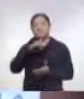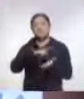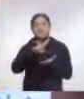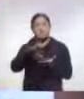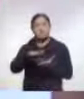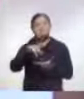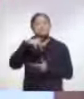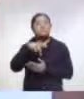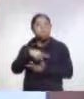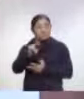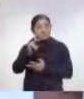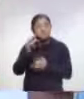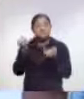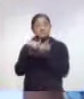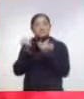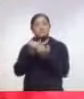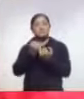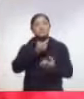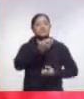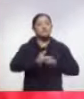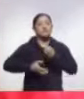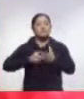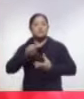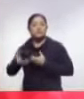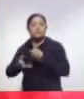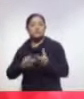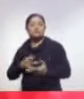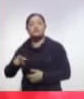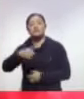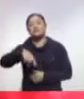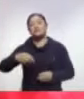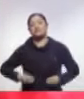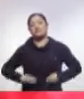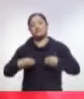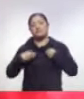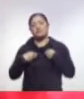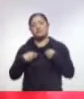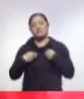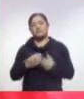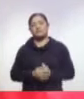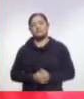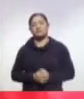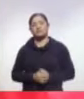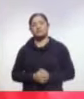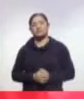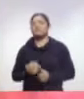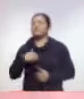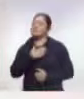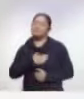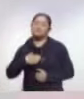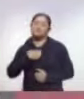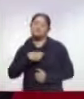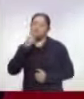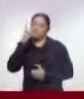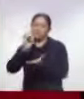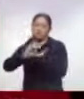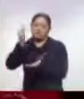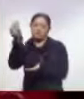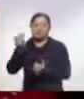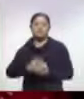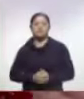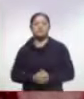también aportan a nuestras vidas, a todo. Entonces pues muy contenta y muy agradecida. En